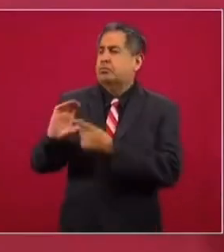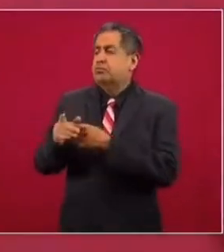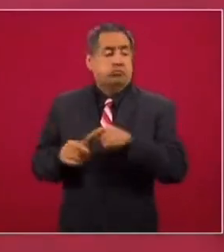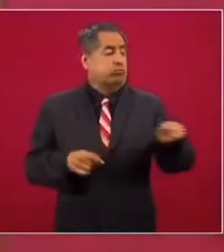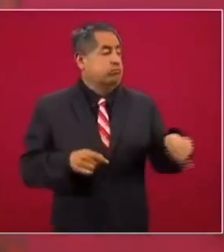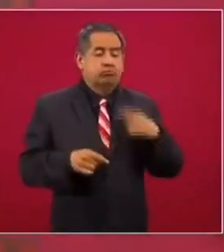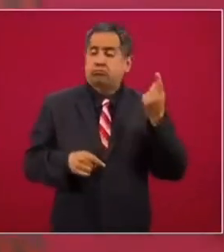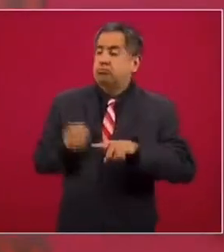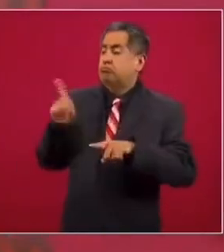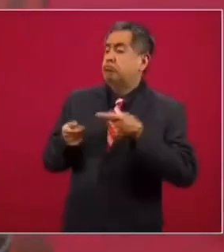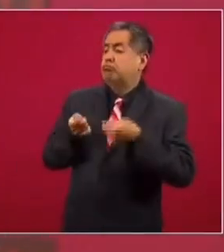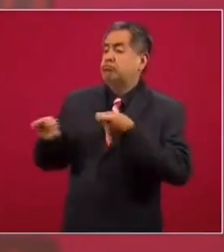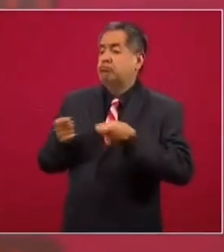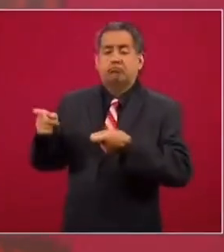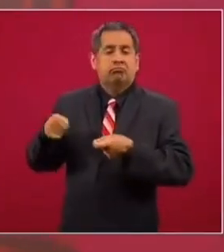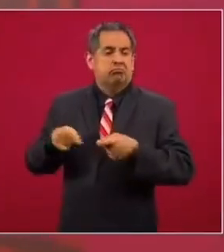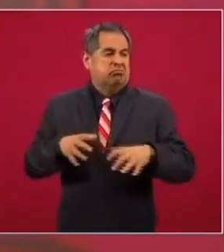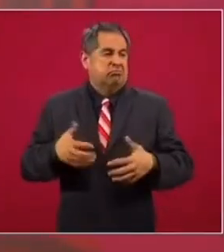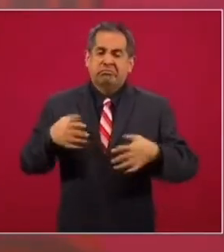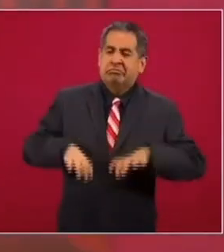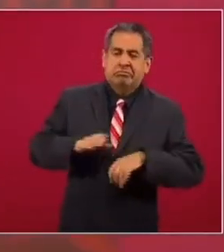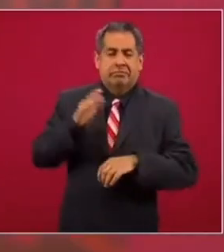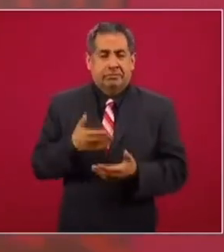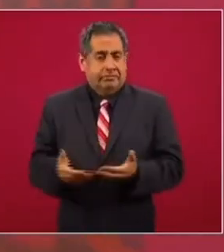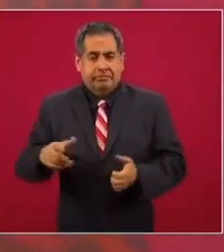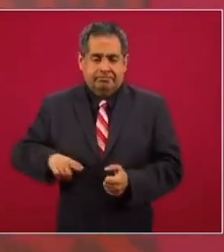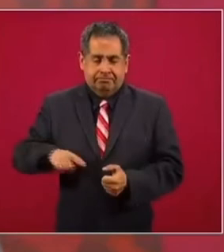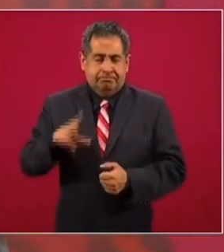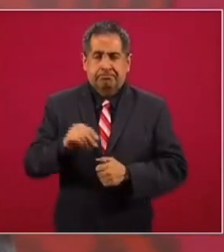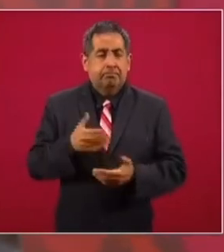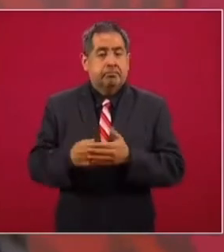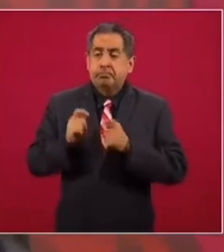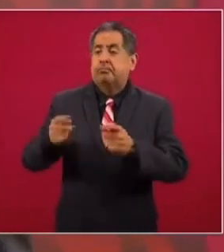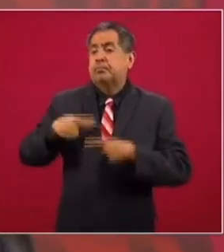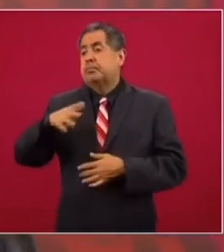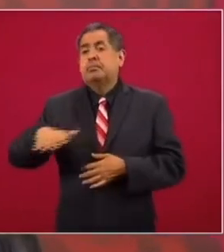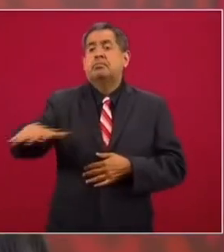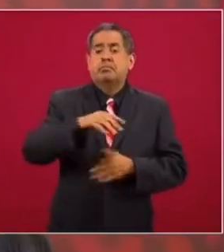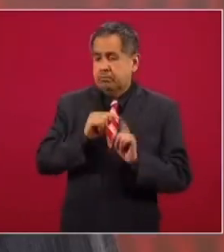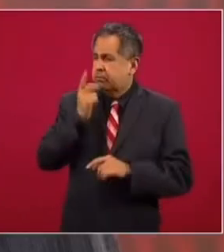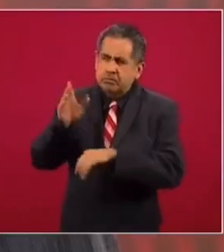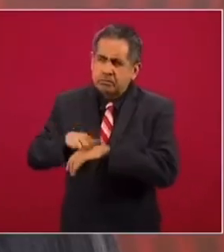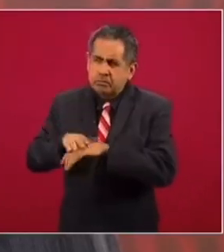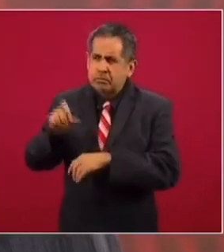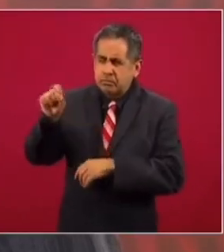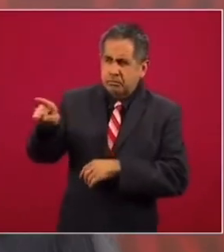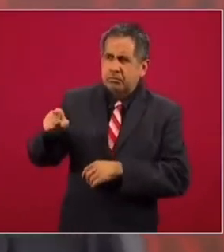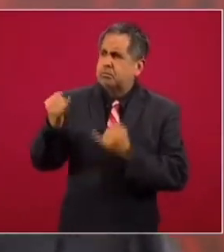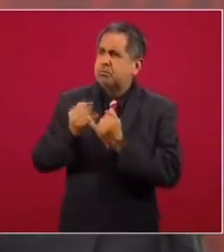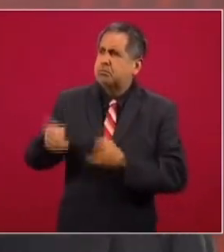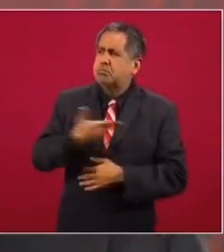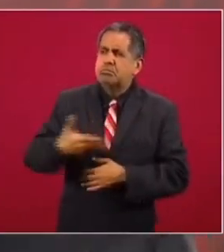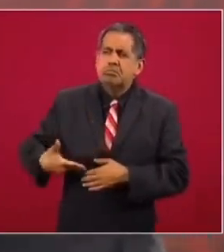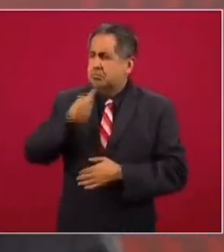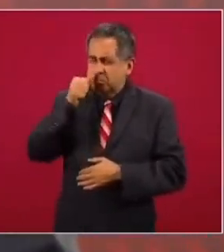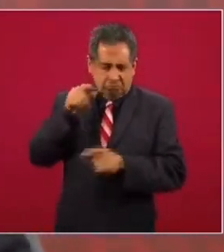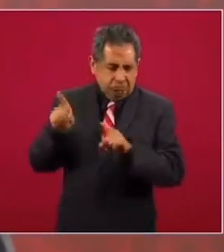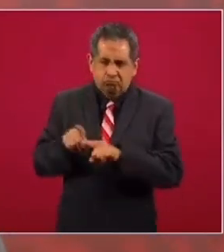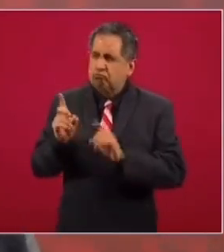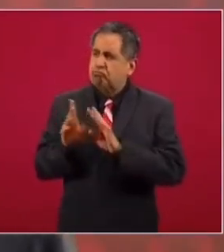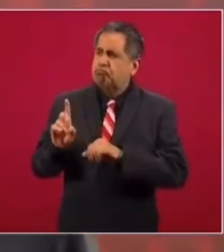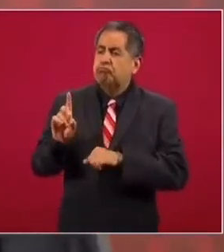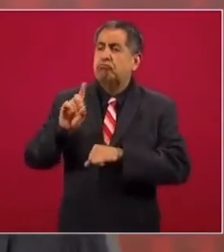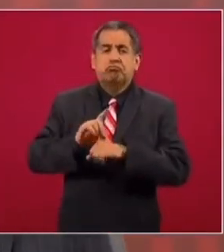servicio de una minoría de La Paz. Ahora el gobierno es el pueblo, para el pueblo, con el pueblo. Así como el presidente Juárez